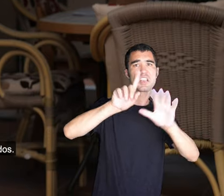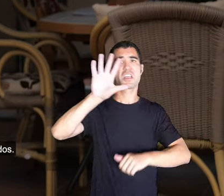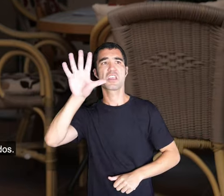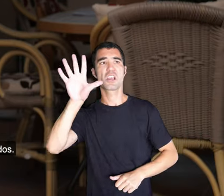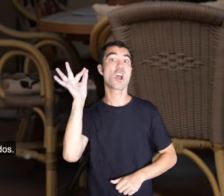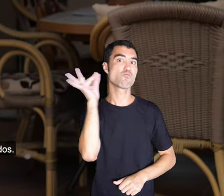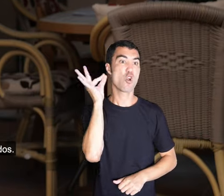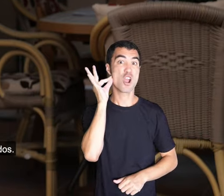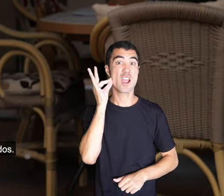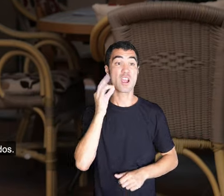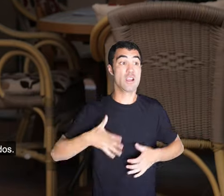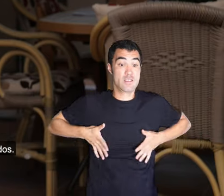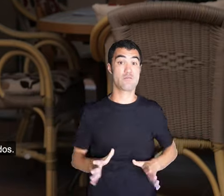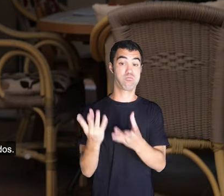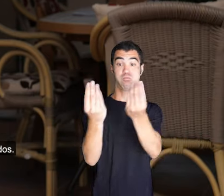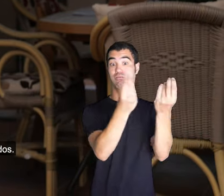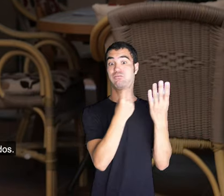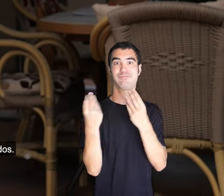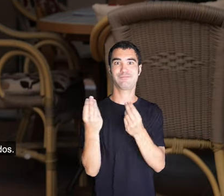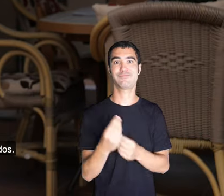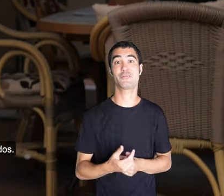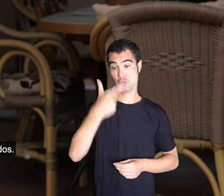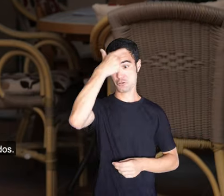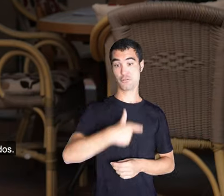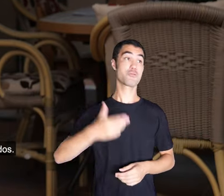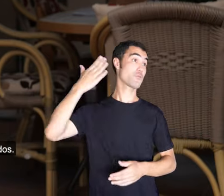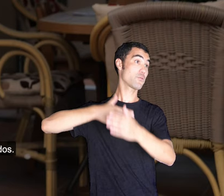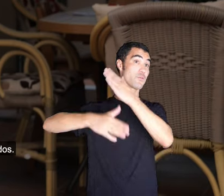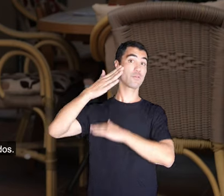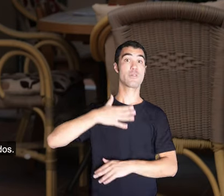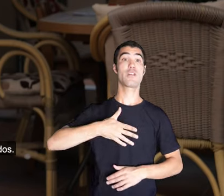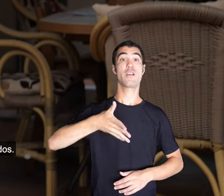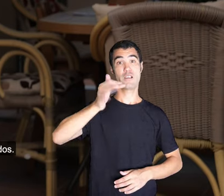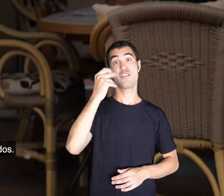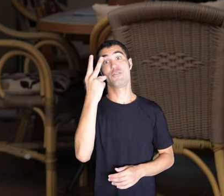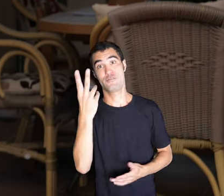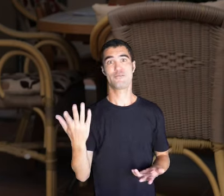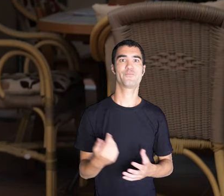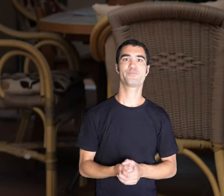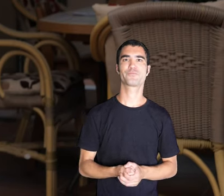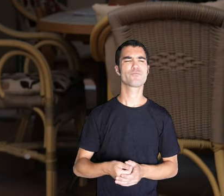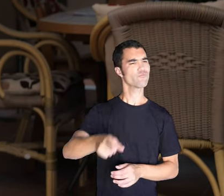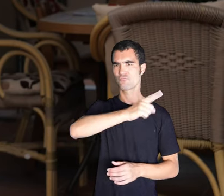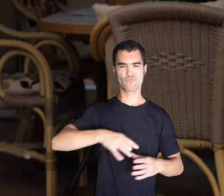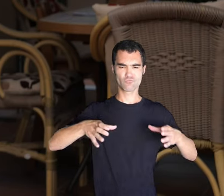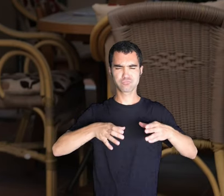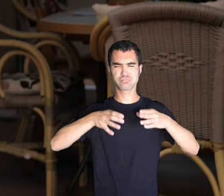cinco o seis mujeres y yo no sé cuántos niños, porque ya yo tenía dos. Y ya está, hemos ido